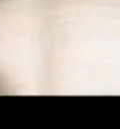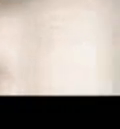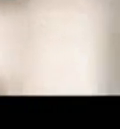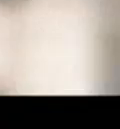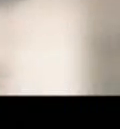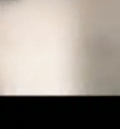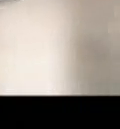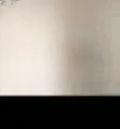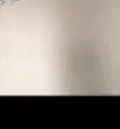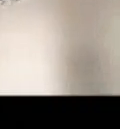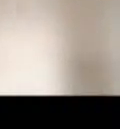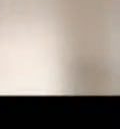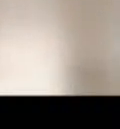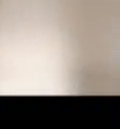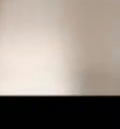acoso.